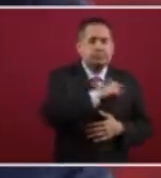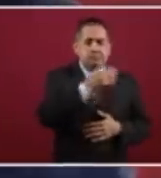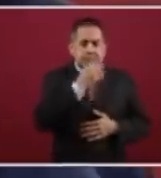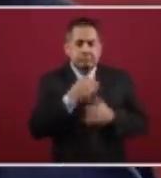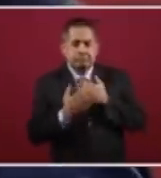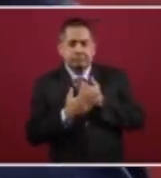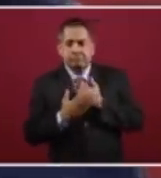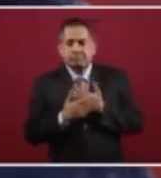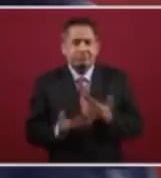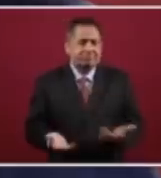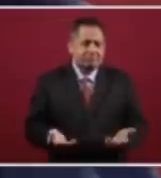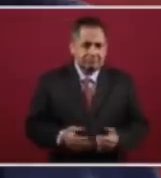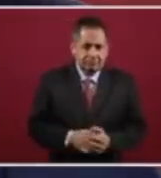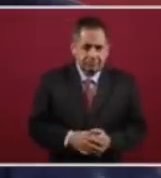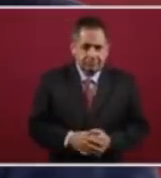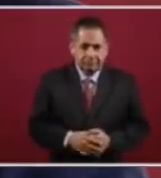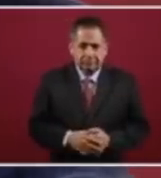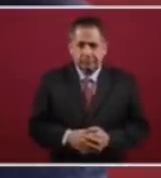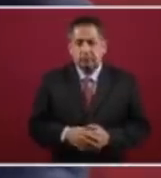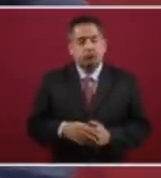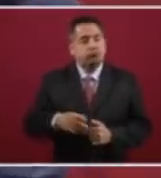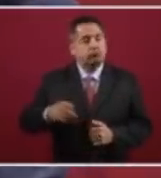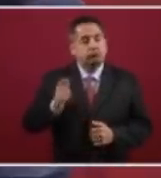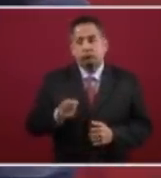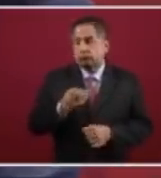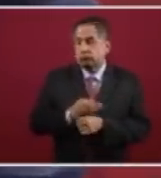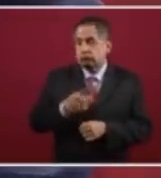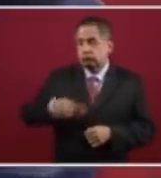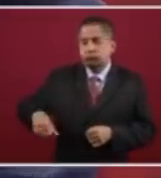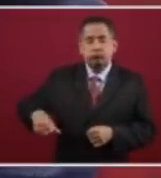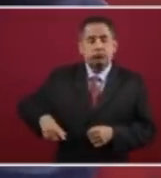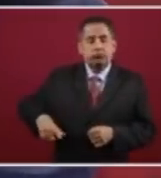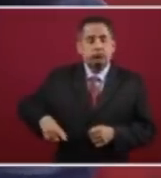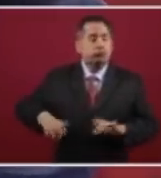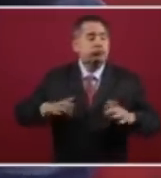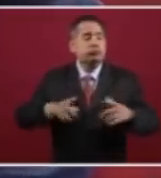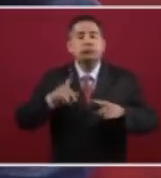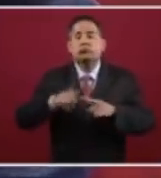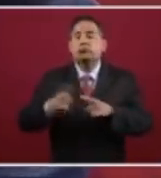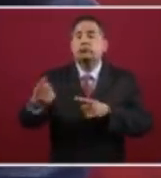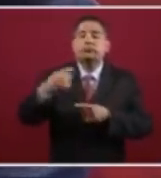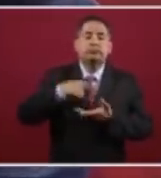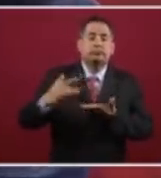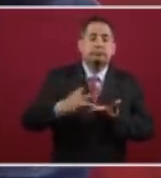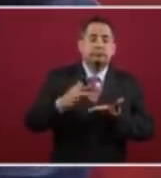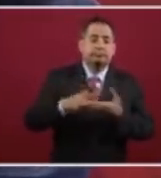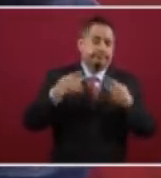Es que es un gobierno apoyado por los ciudadanos.